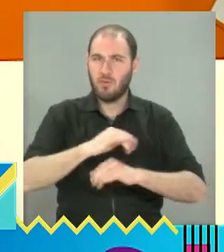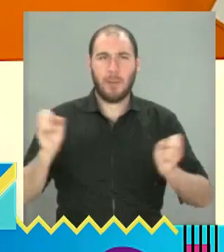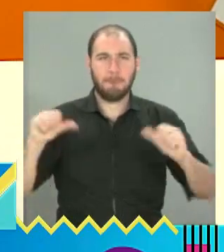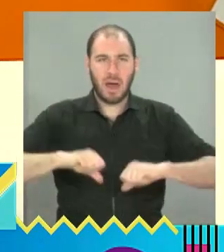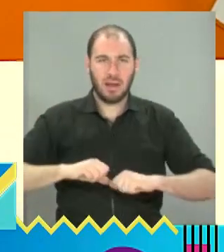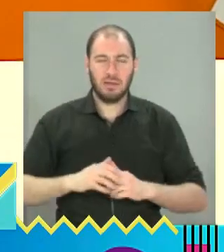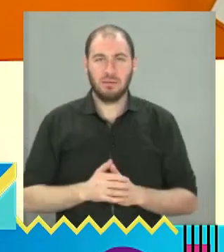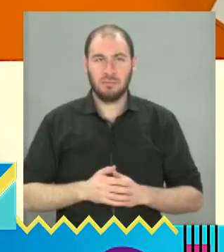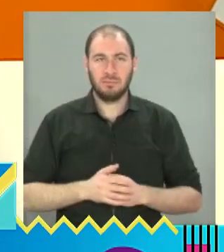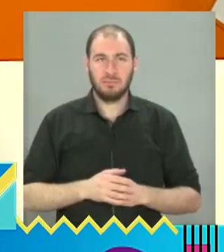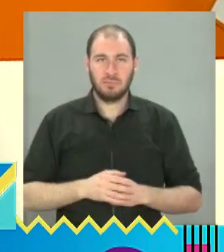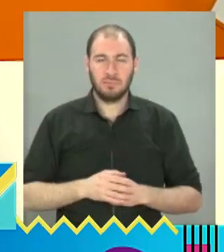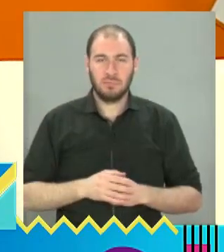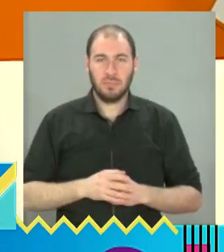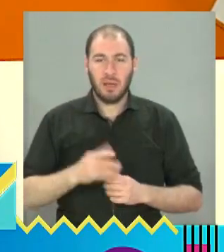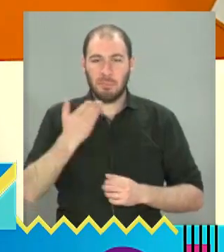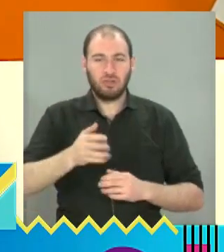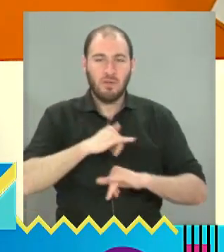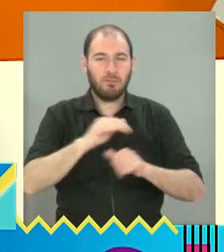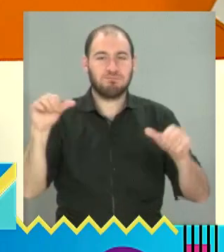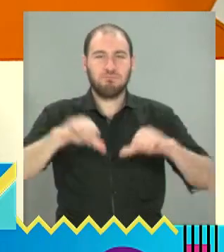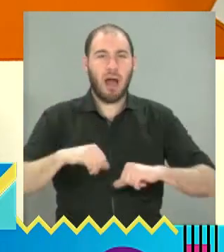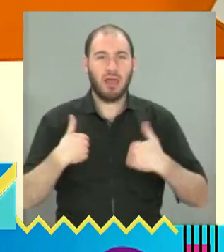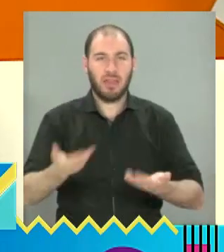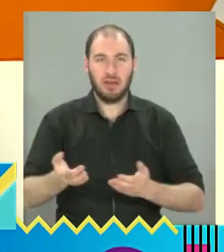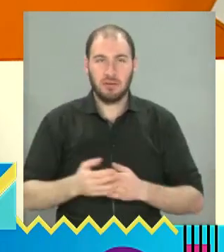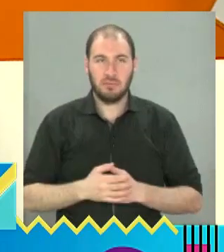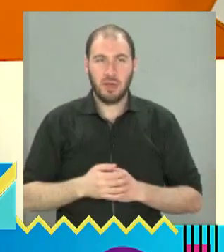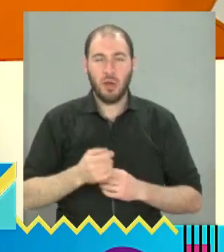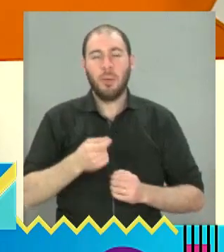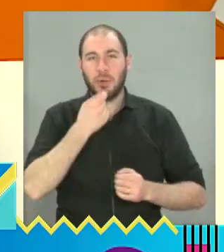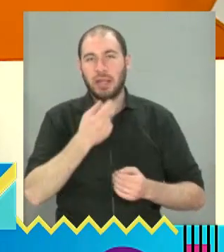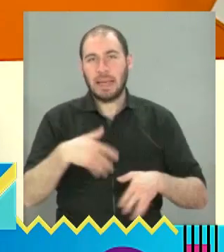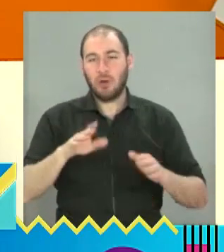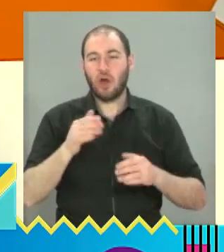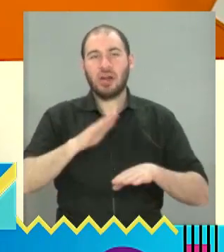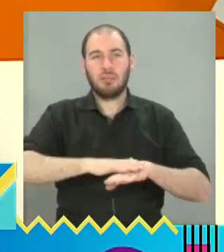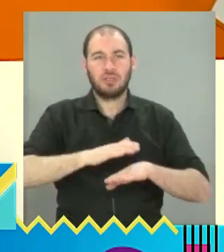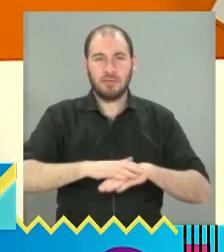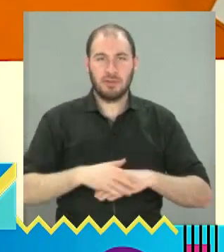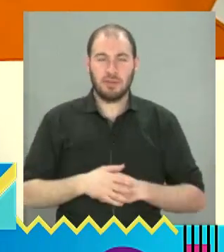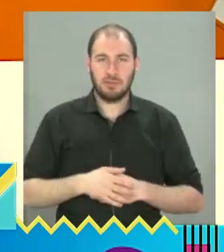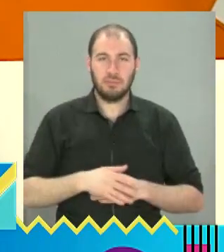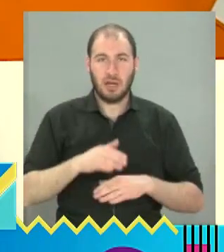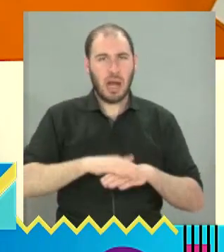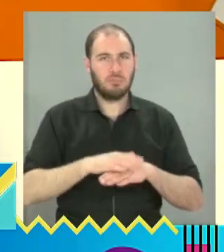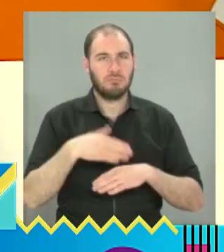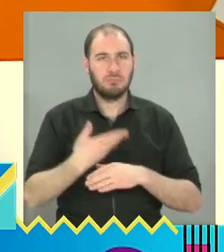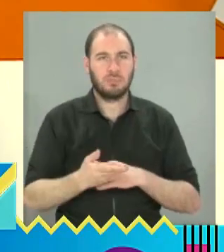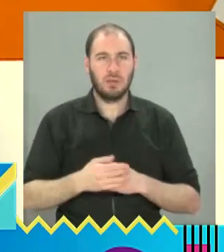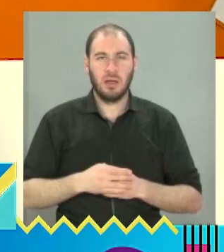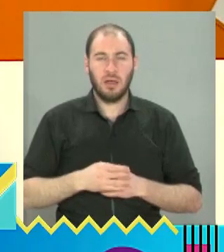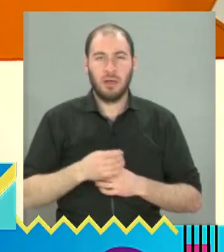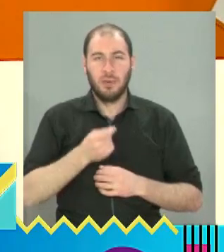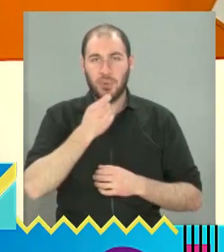se desinforma realmente a la gente, en vez de a lo mejor tener la responsabilidad que se debería tener cuando